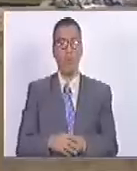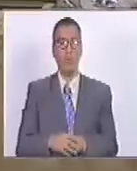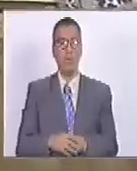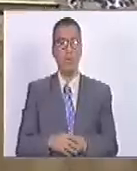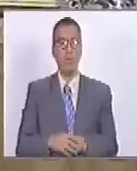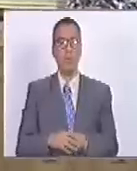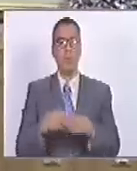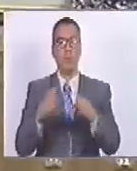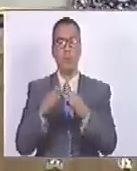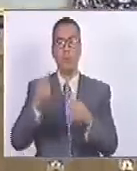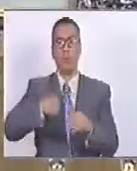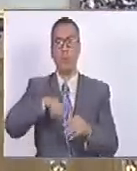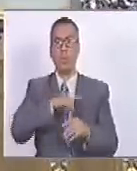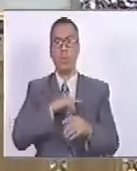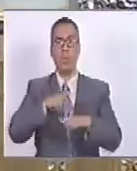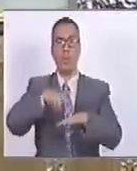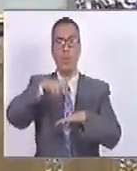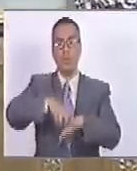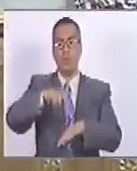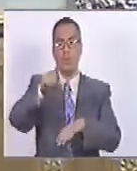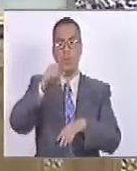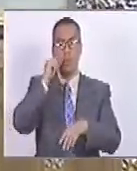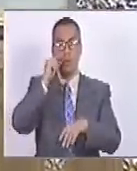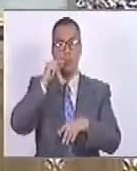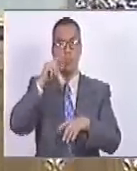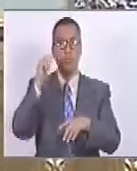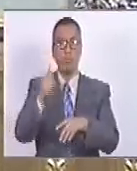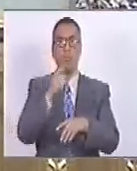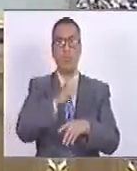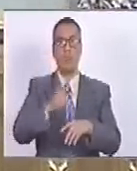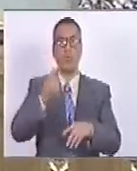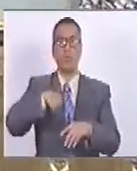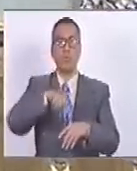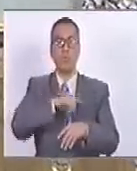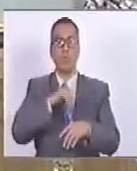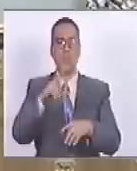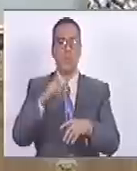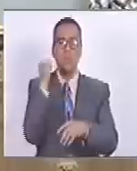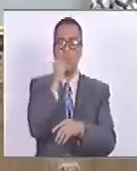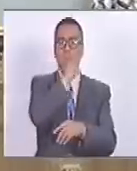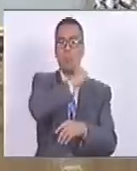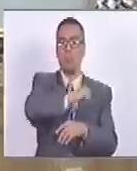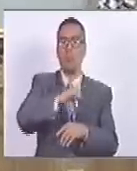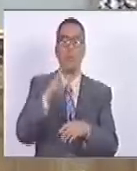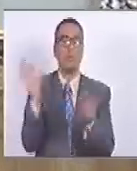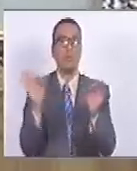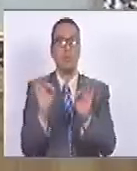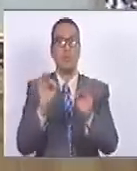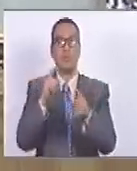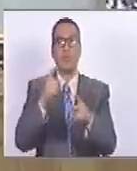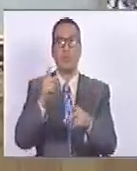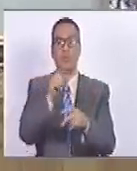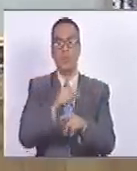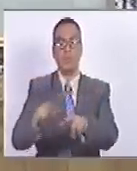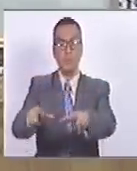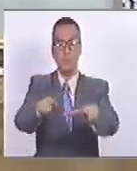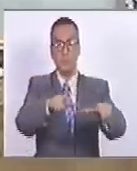Los decentes no esclavizamos los humanos. Los decentes no asesinamos a habitantes militares de la tierra.